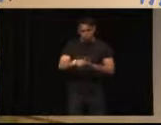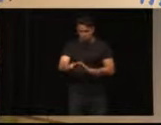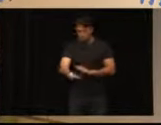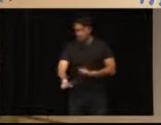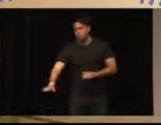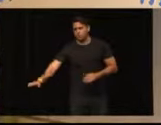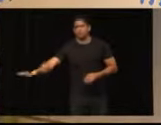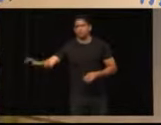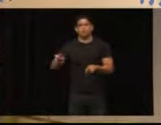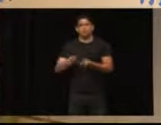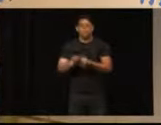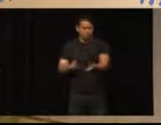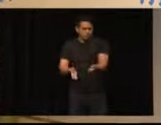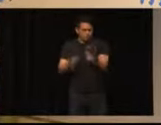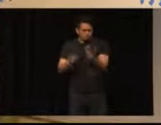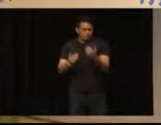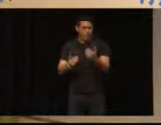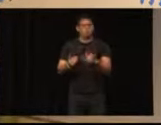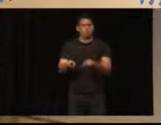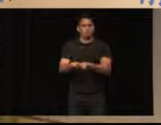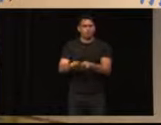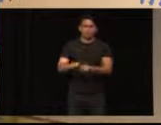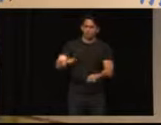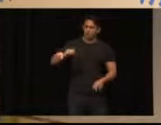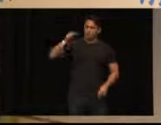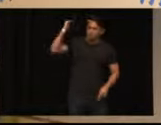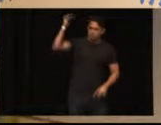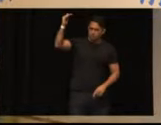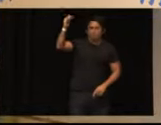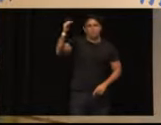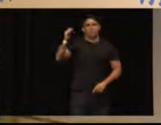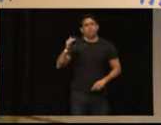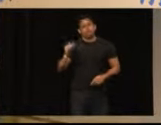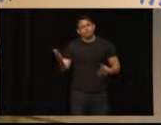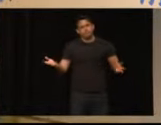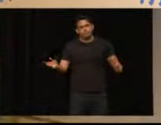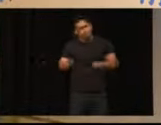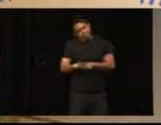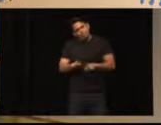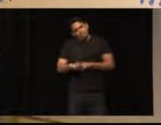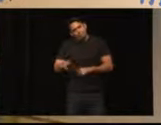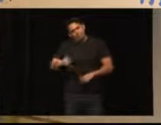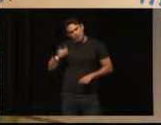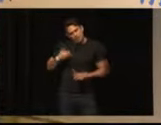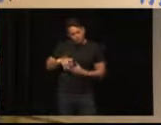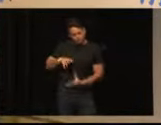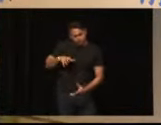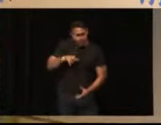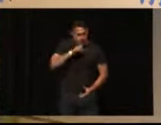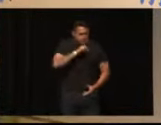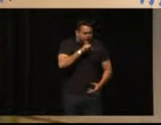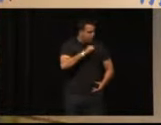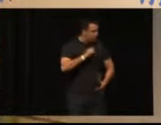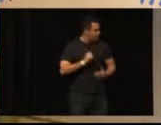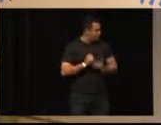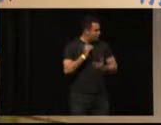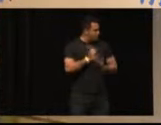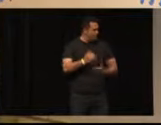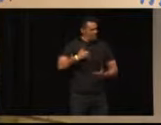el niño, jóvenes, adolescentes y adultos, y por qué no decir inclusive hasta la mejor edad, mi